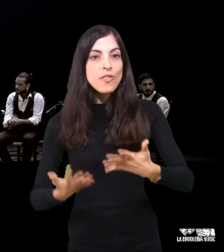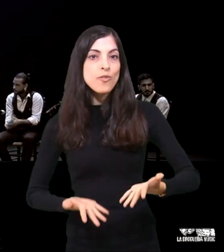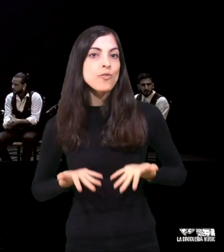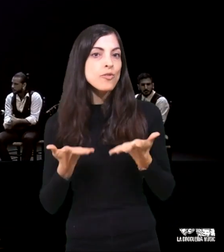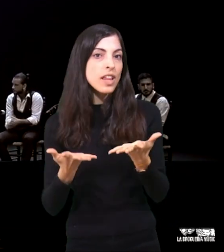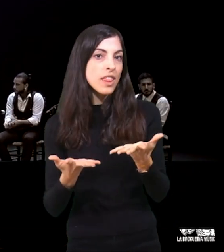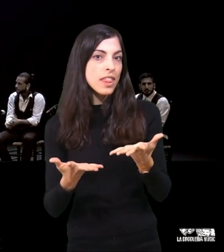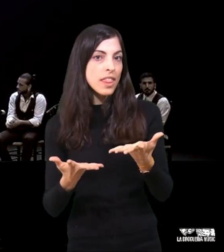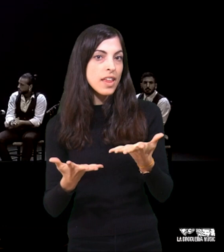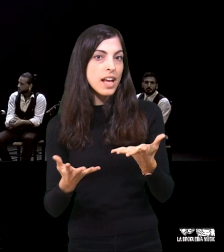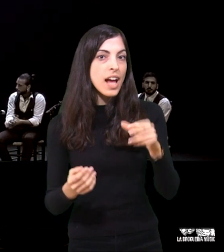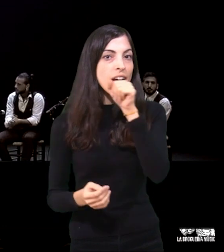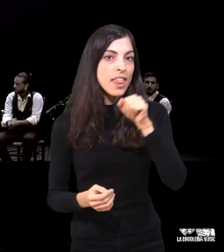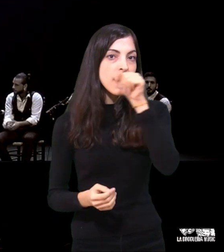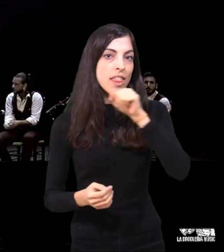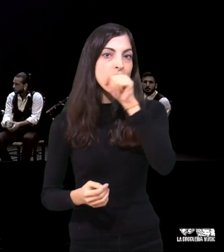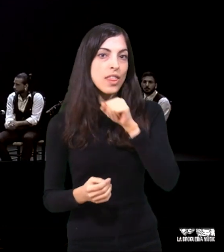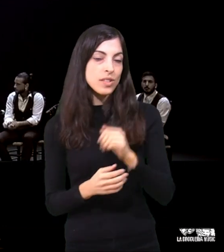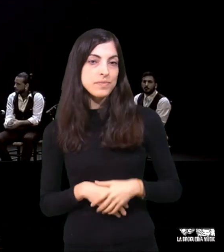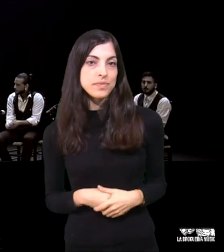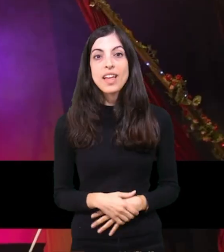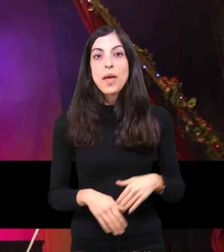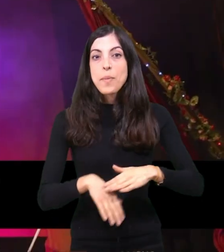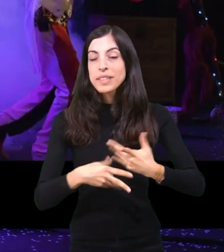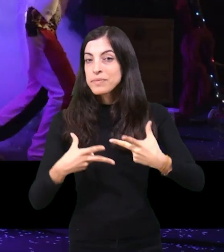regalo al público, su alma en forma de canciones.